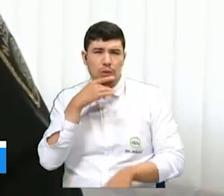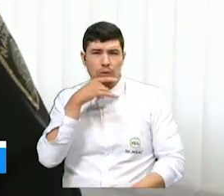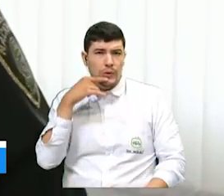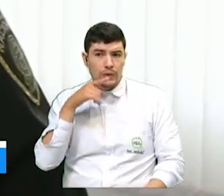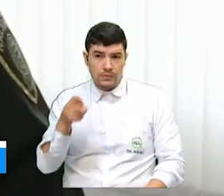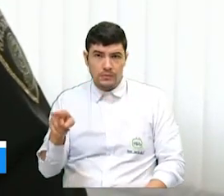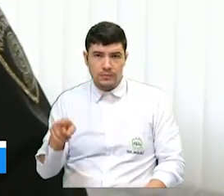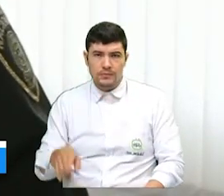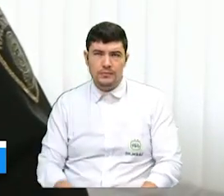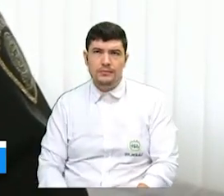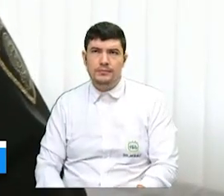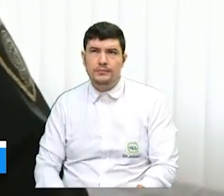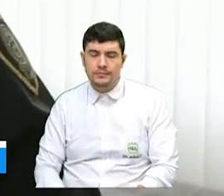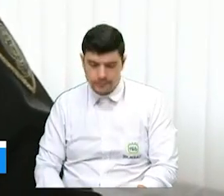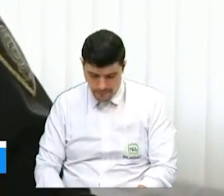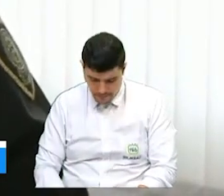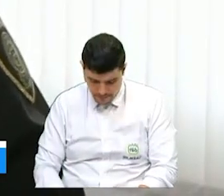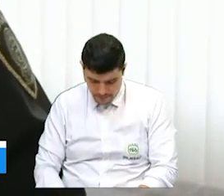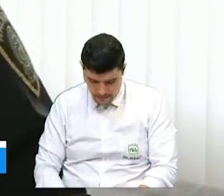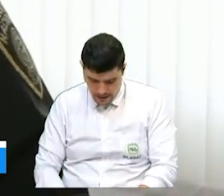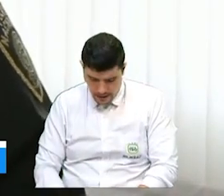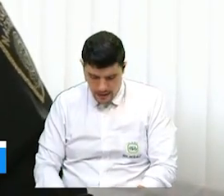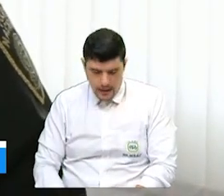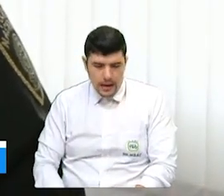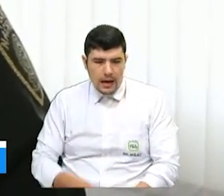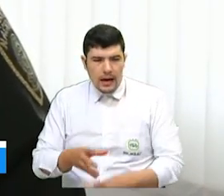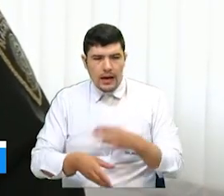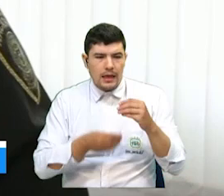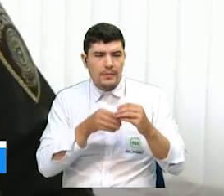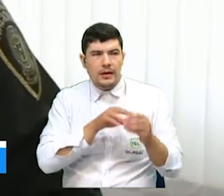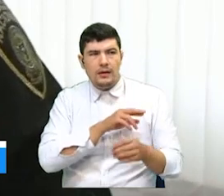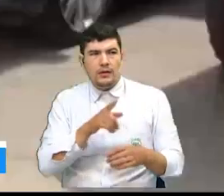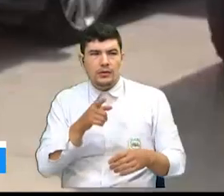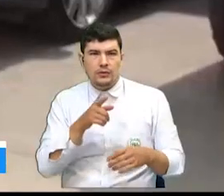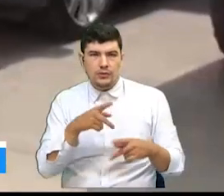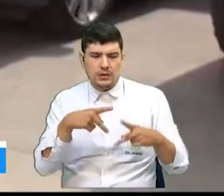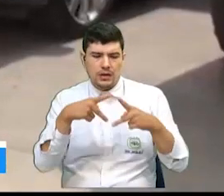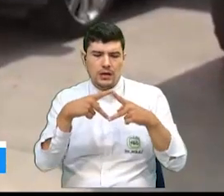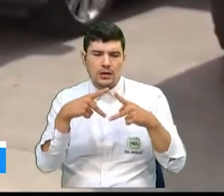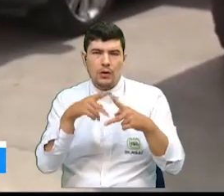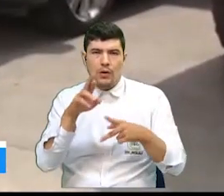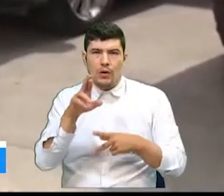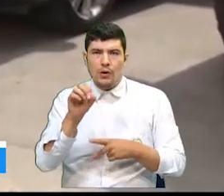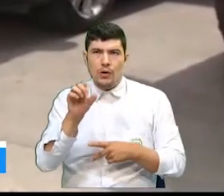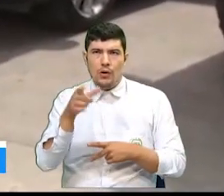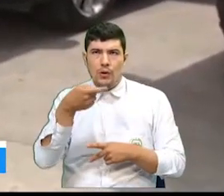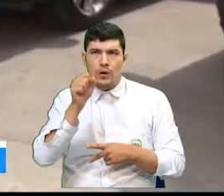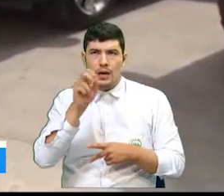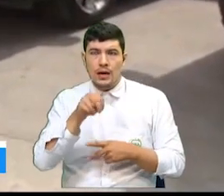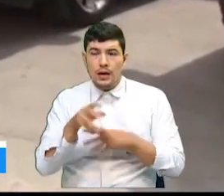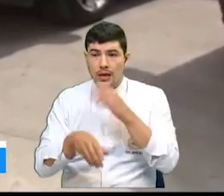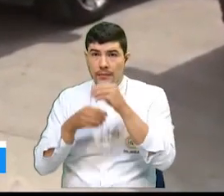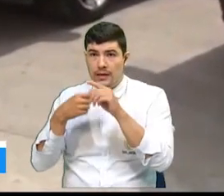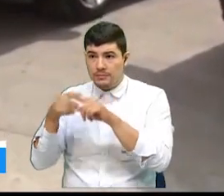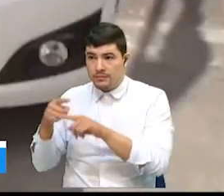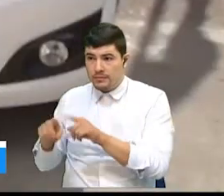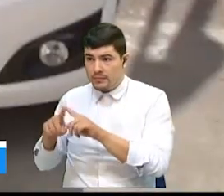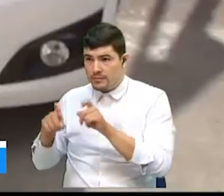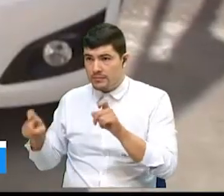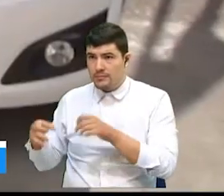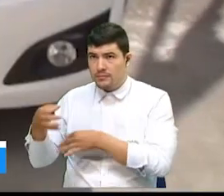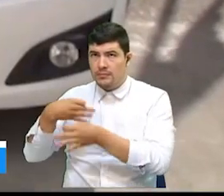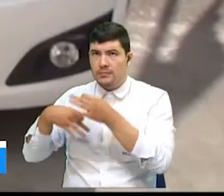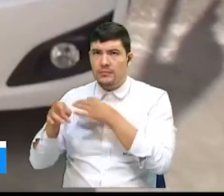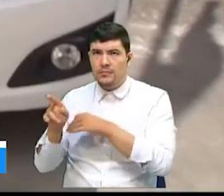de Platón, y otro vehículo, un Renault Logan. Varias partes del automotor también son cambiadas para